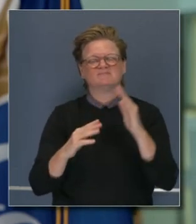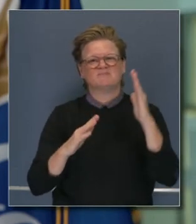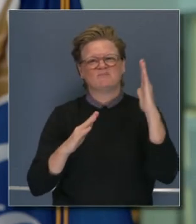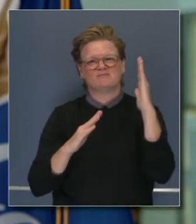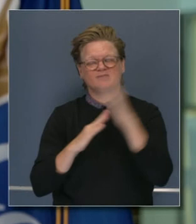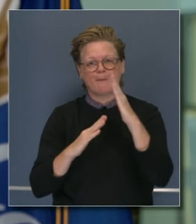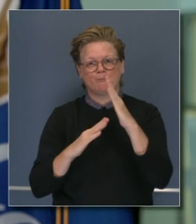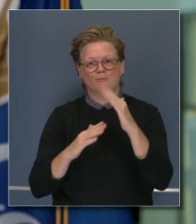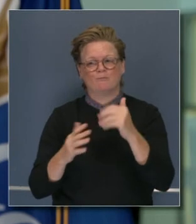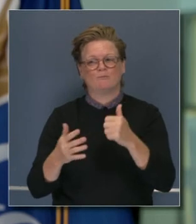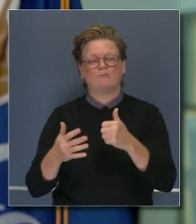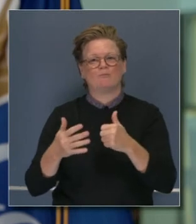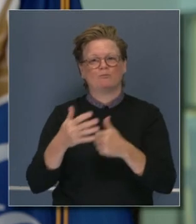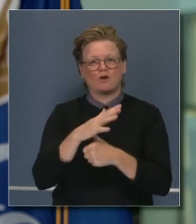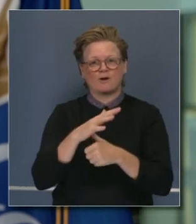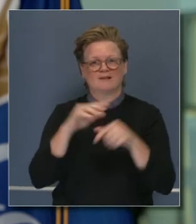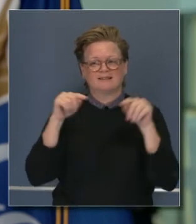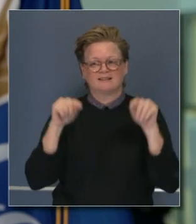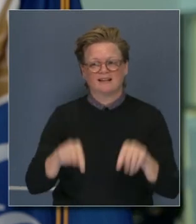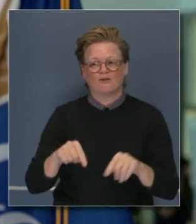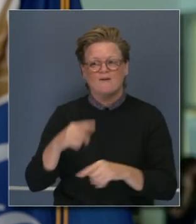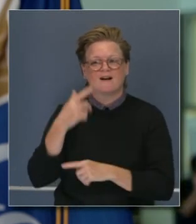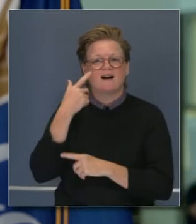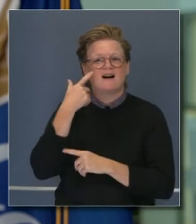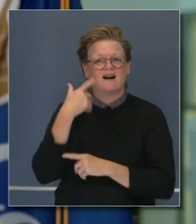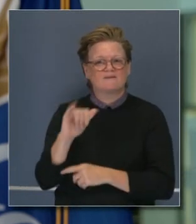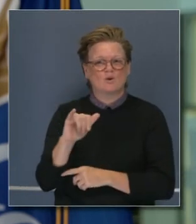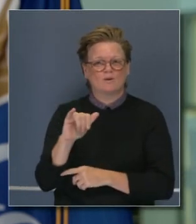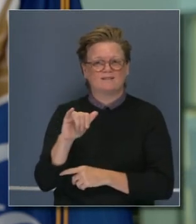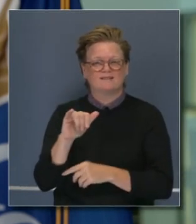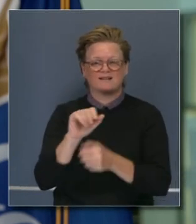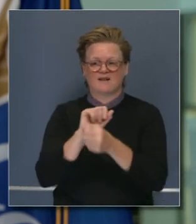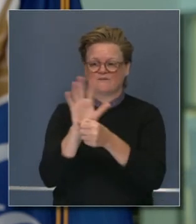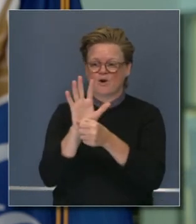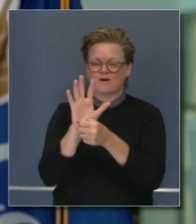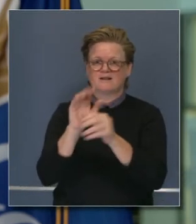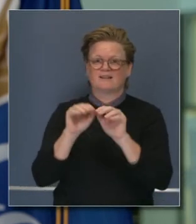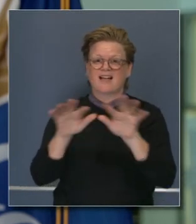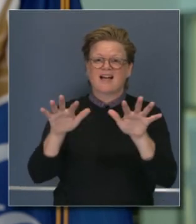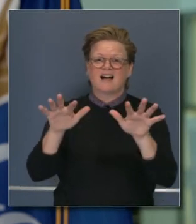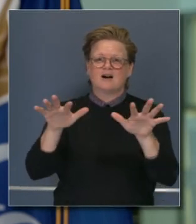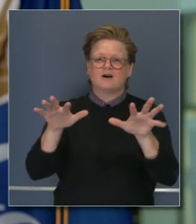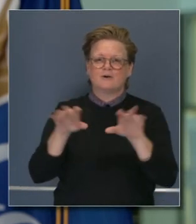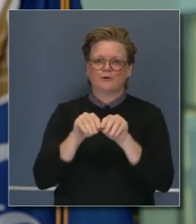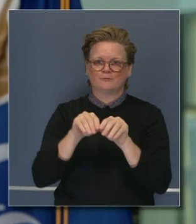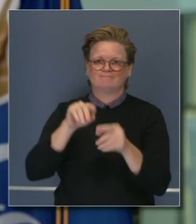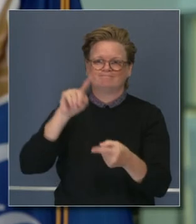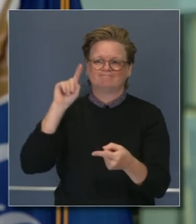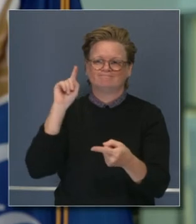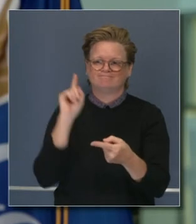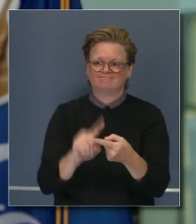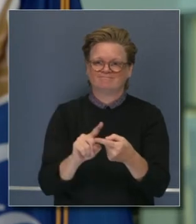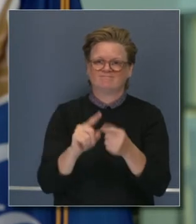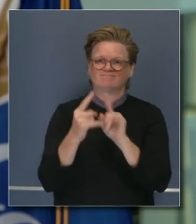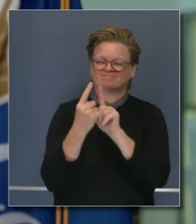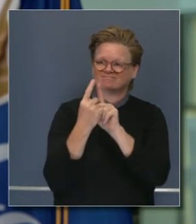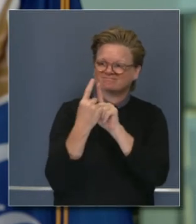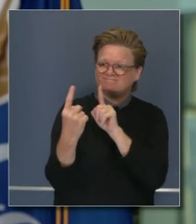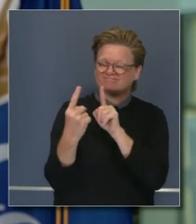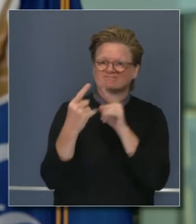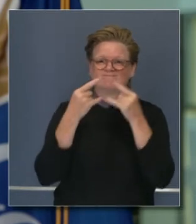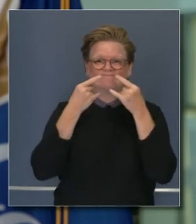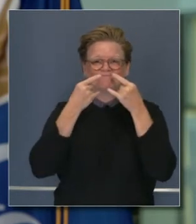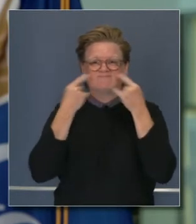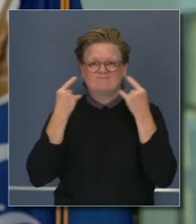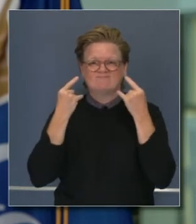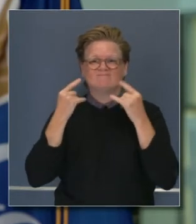siendo nuestra primera prioridad en este estado. Así que les pido que durante el fin de semana sigan haciendo lo que han estado haciendo,